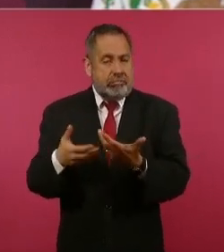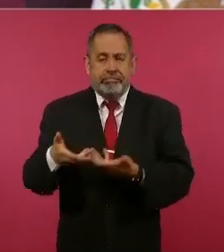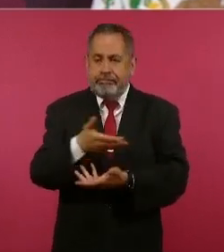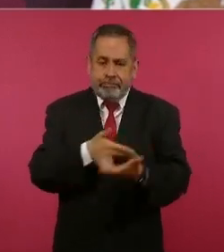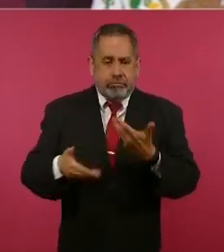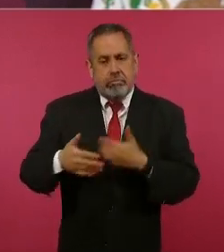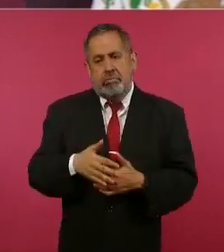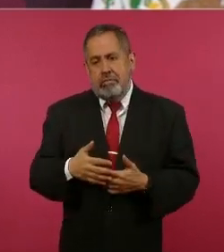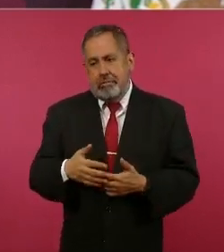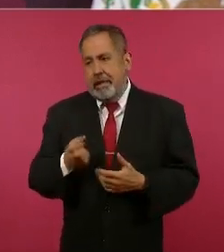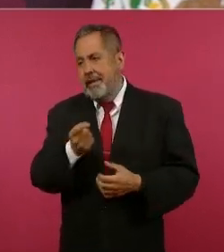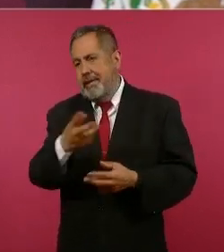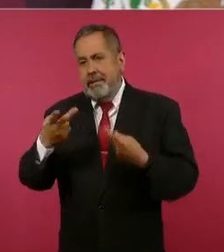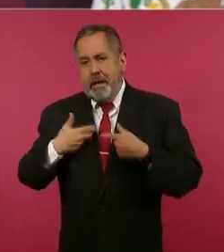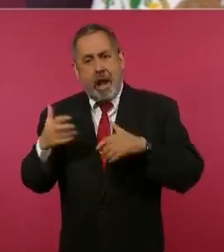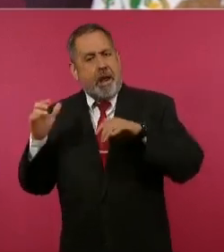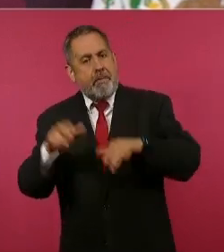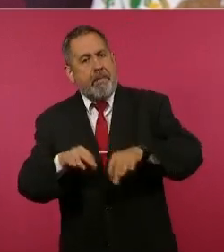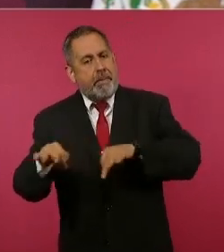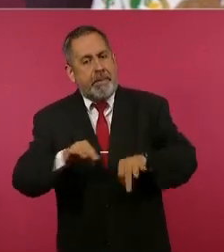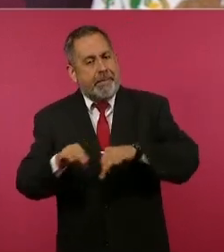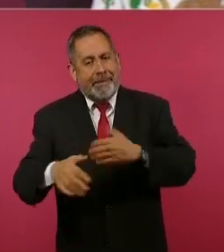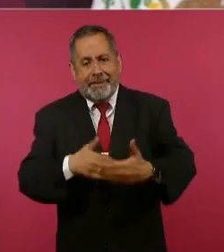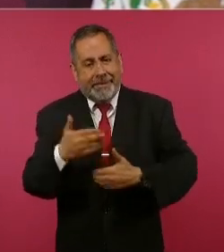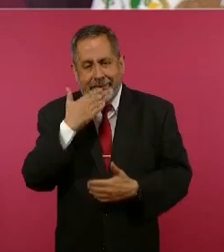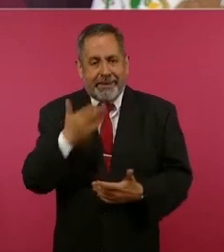pues son empleos.